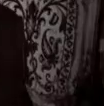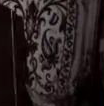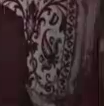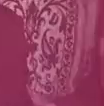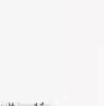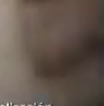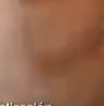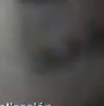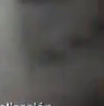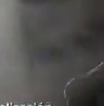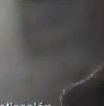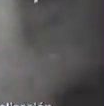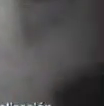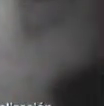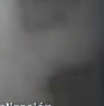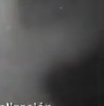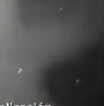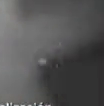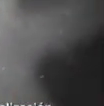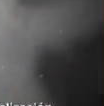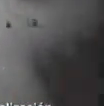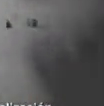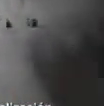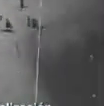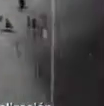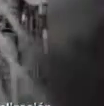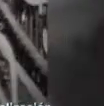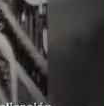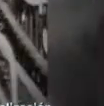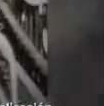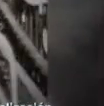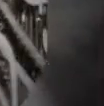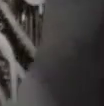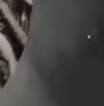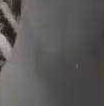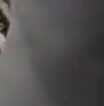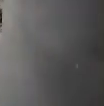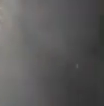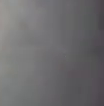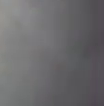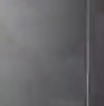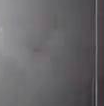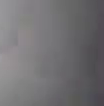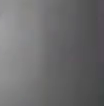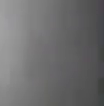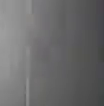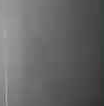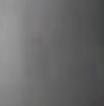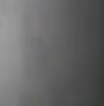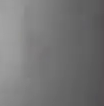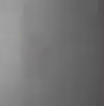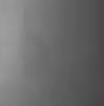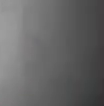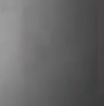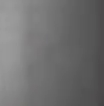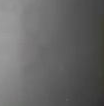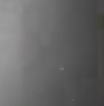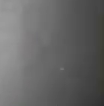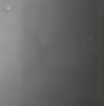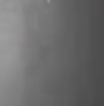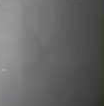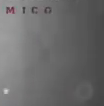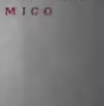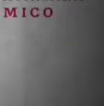petrolera. En los años 40 inicia un proceso de industrialización que diversifica el trabajo, estimula el